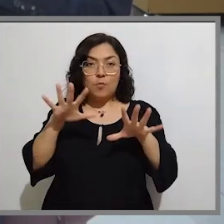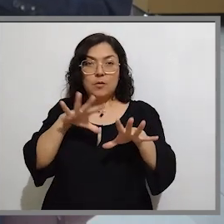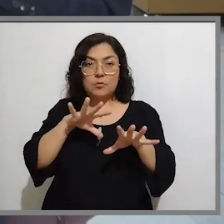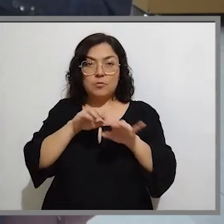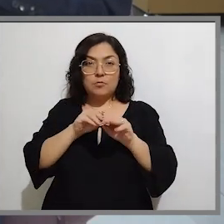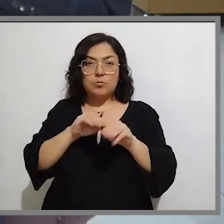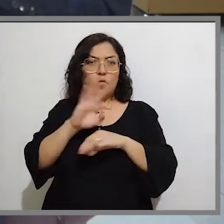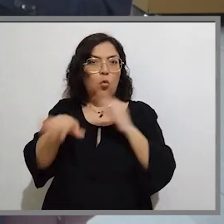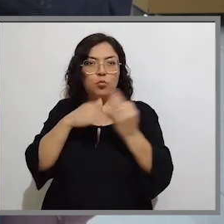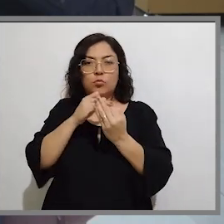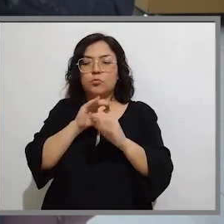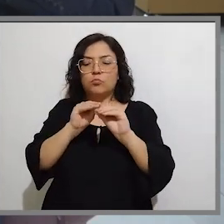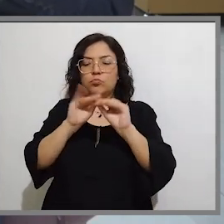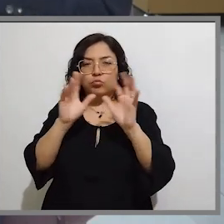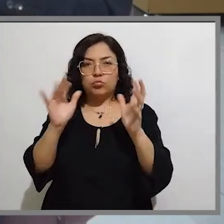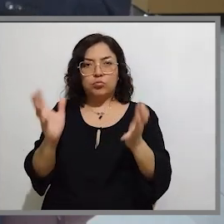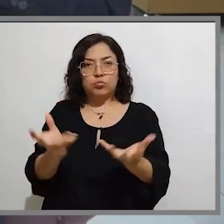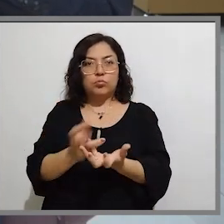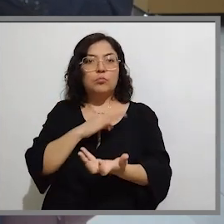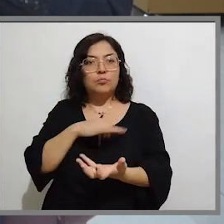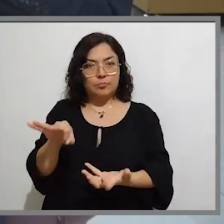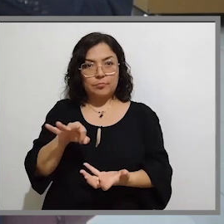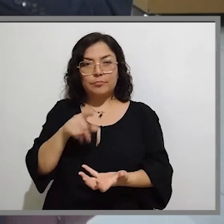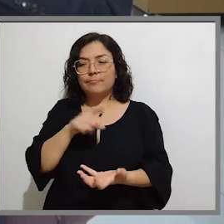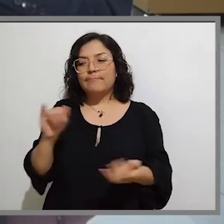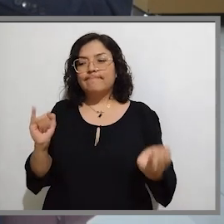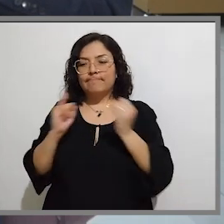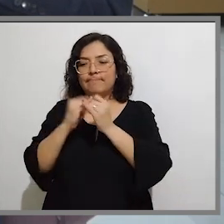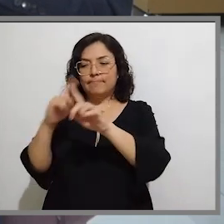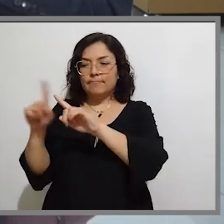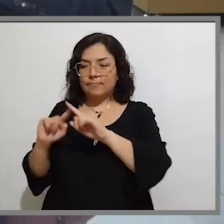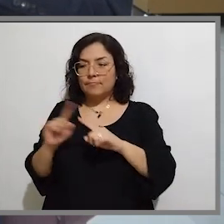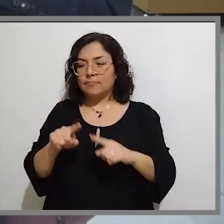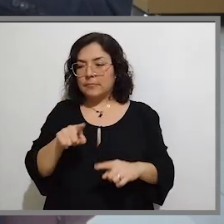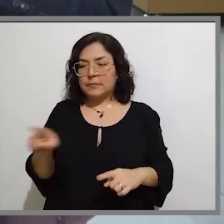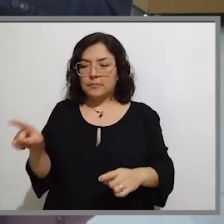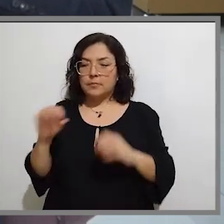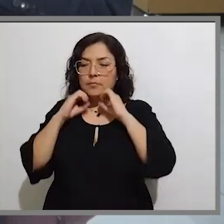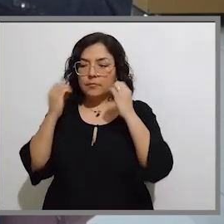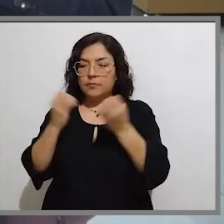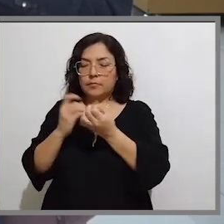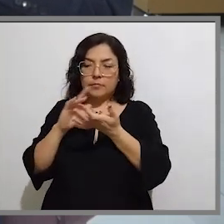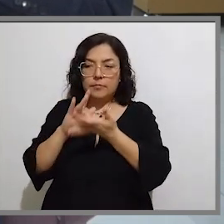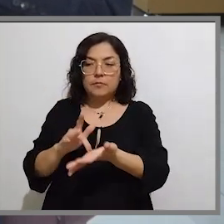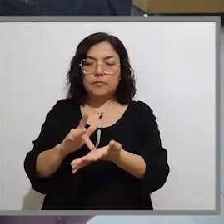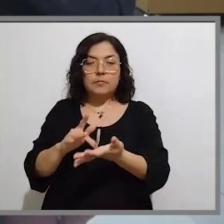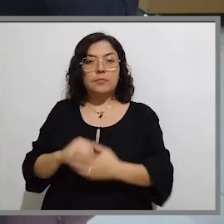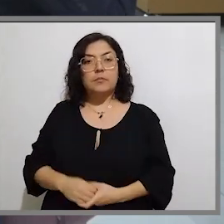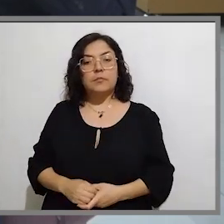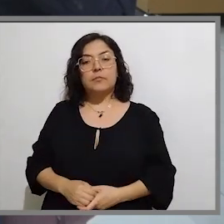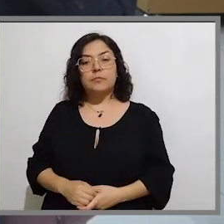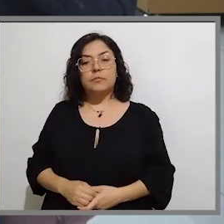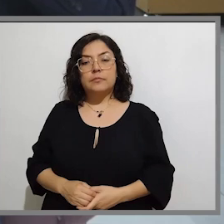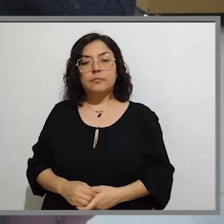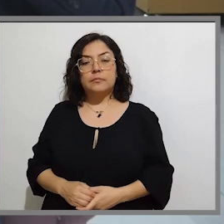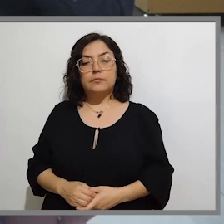organismos públicos locales electorales para hacérselos llegar, y de esta manera también ellos puedan en forma recíproca enviar los